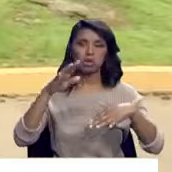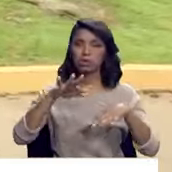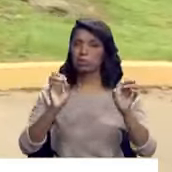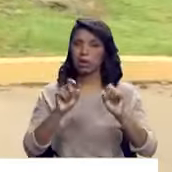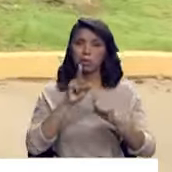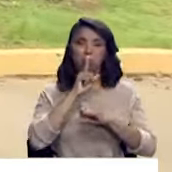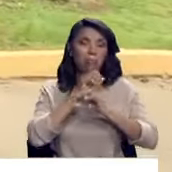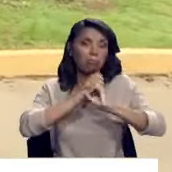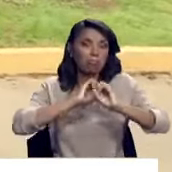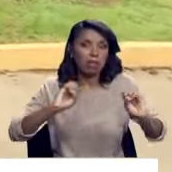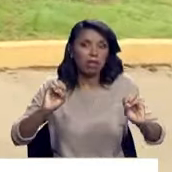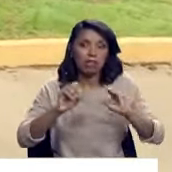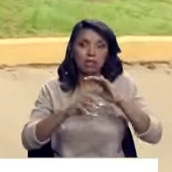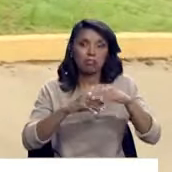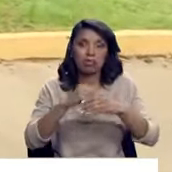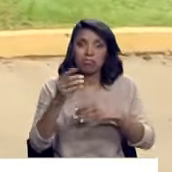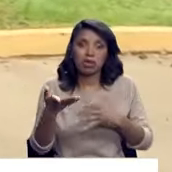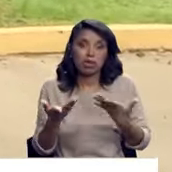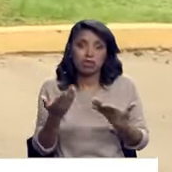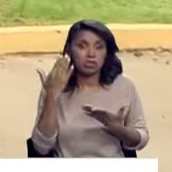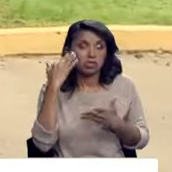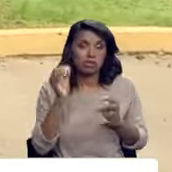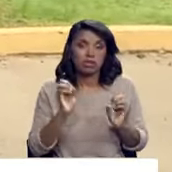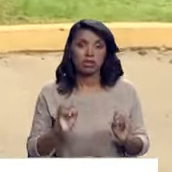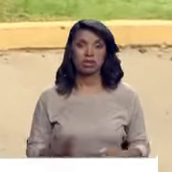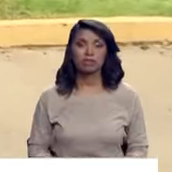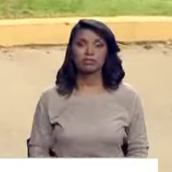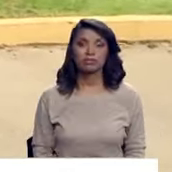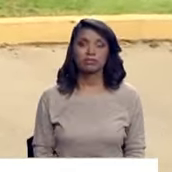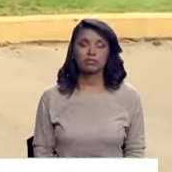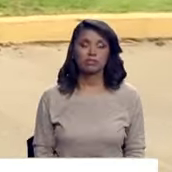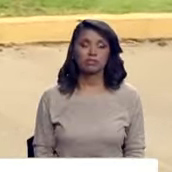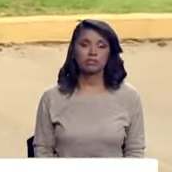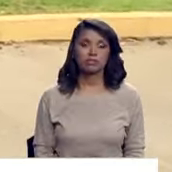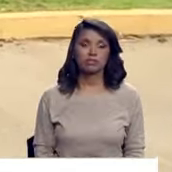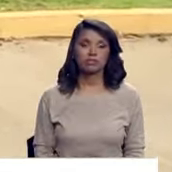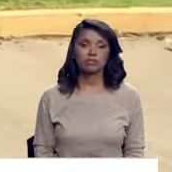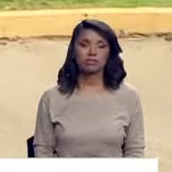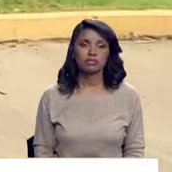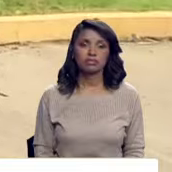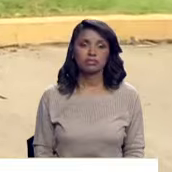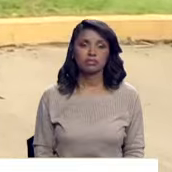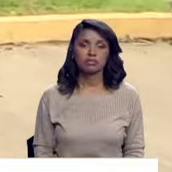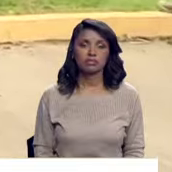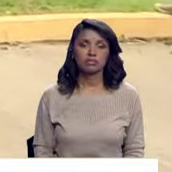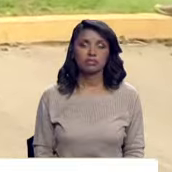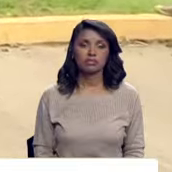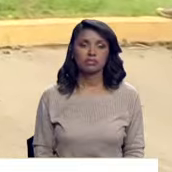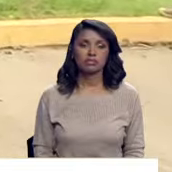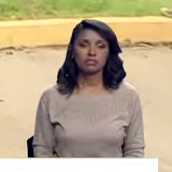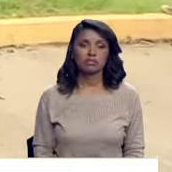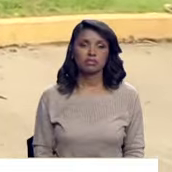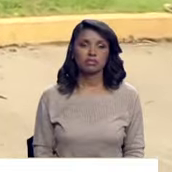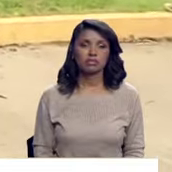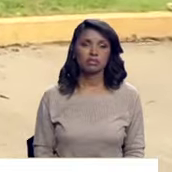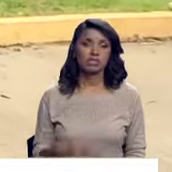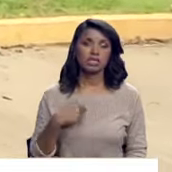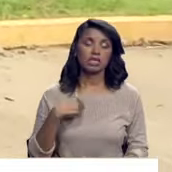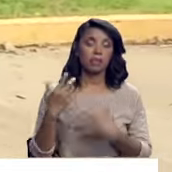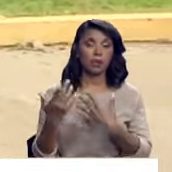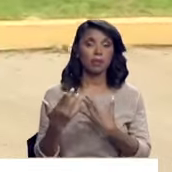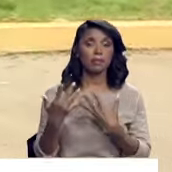nos ha informado nada. Dice que no tenemos información de nada. ¿Ningún personal de la escuela ha venido? No nos han dicho nada. Estamos esperando